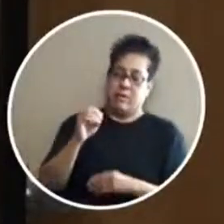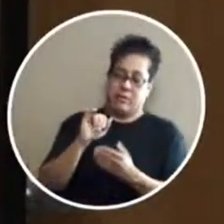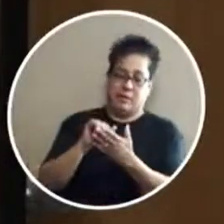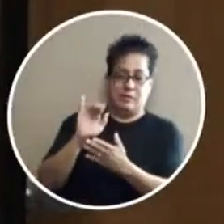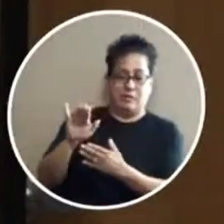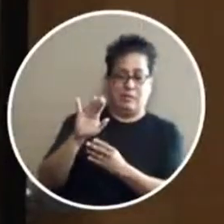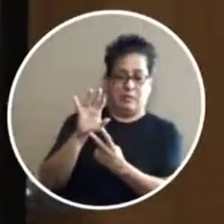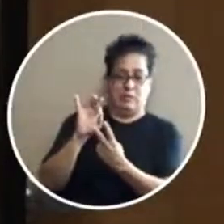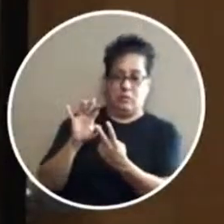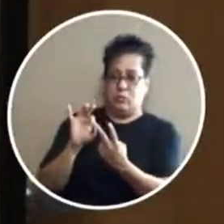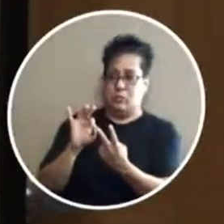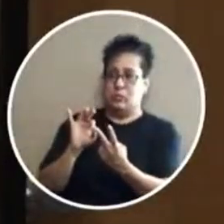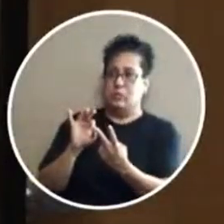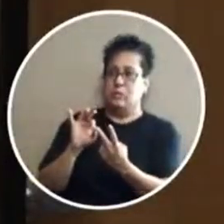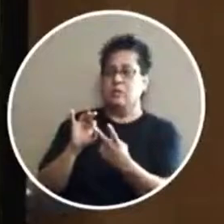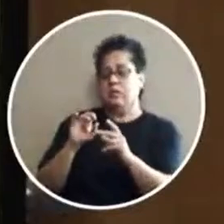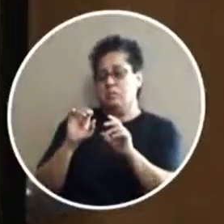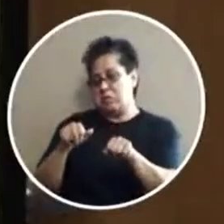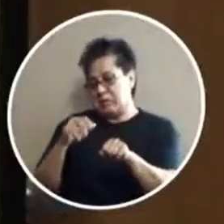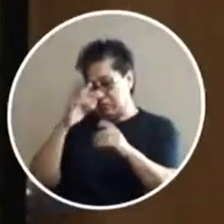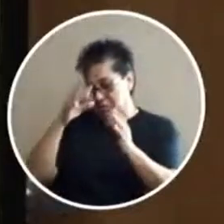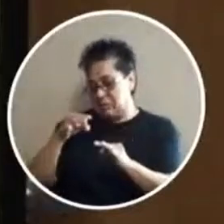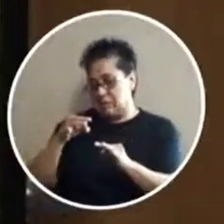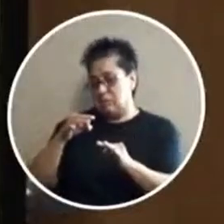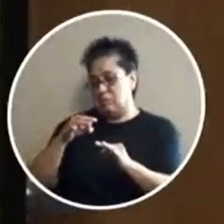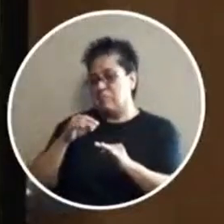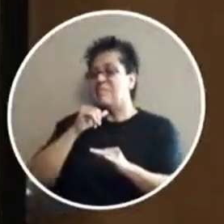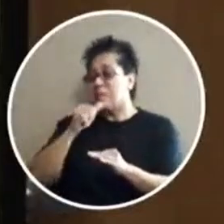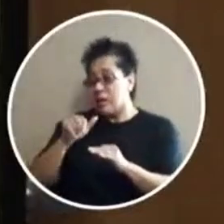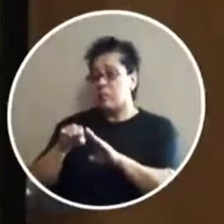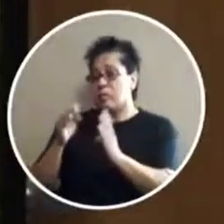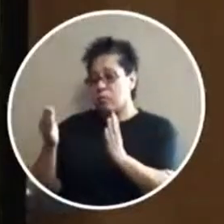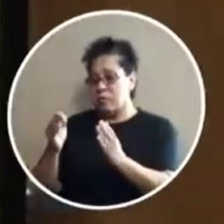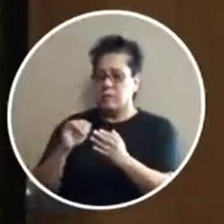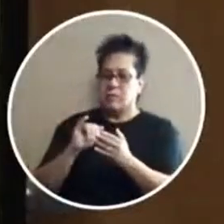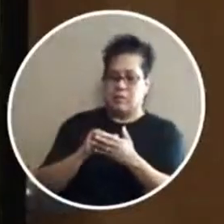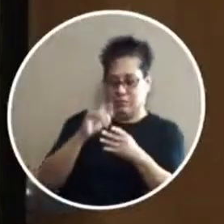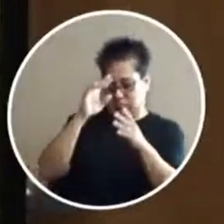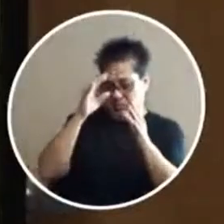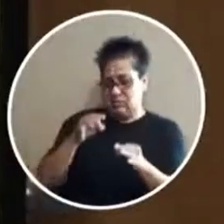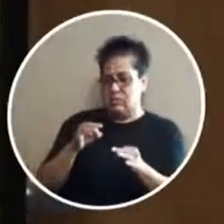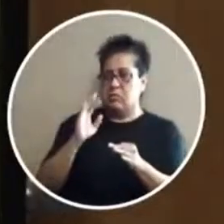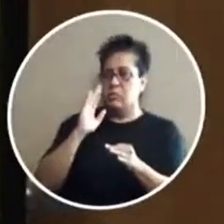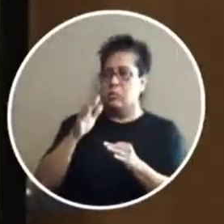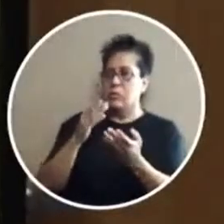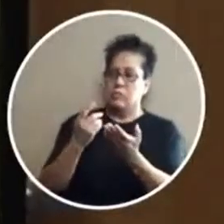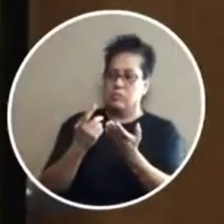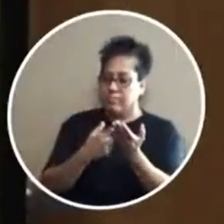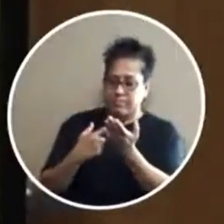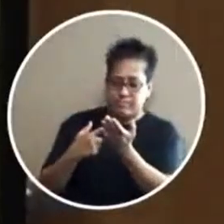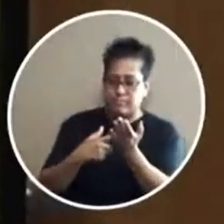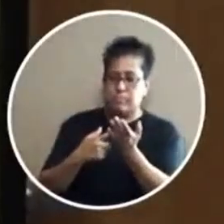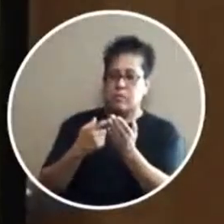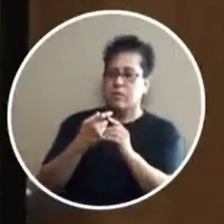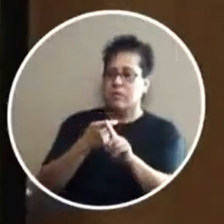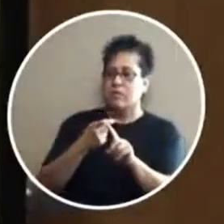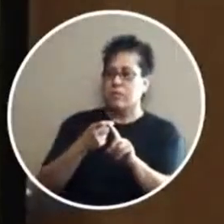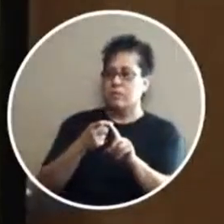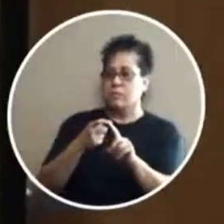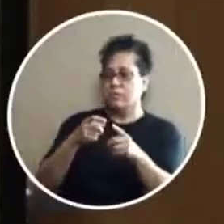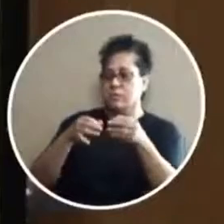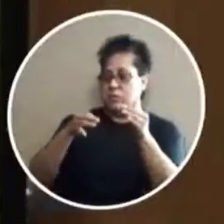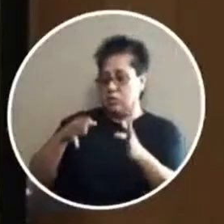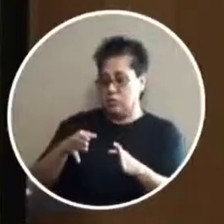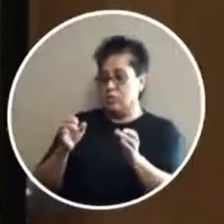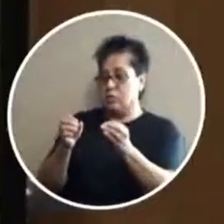el juez del condado puede optar a abrirlos o no abrirlos. Esa decisión, como lo hemos oído por parte de la oficina del juez del condado, va a